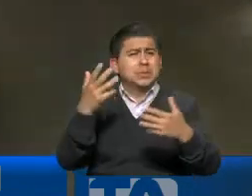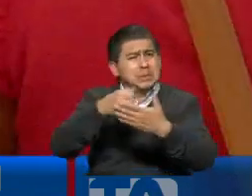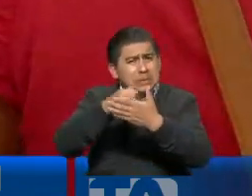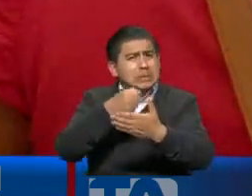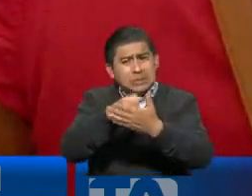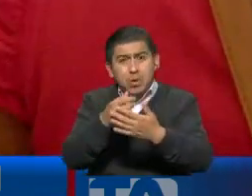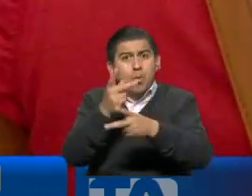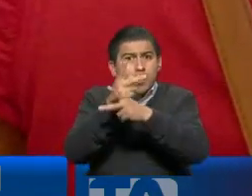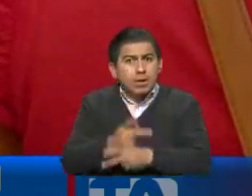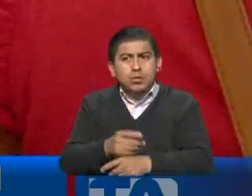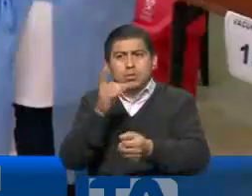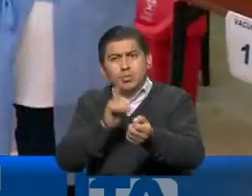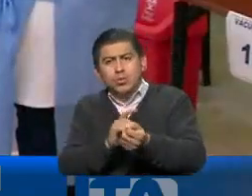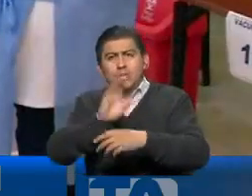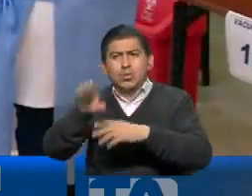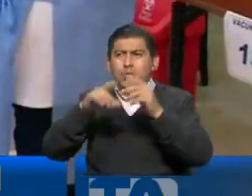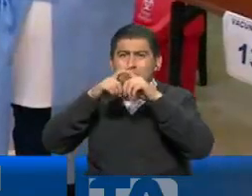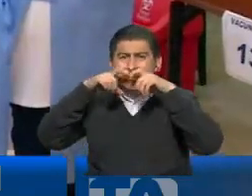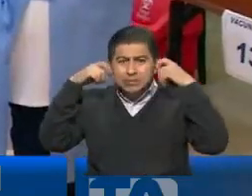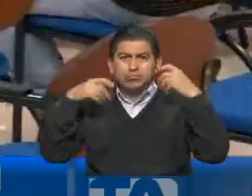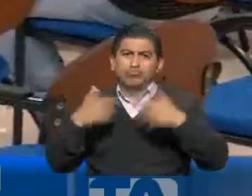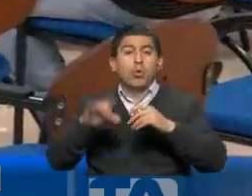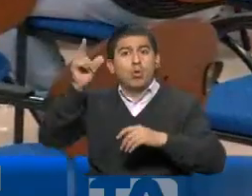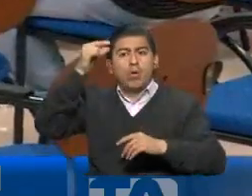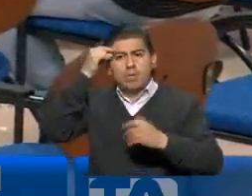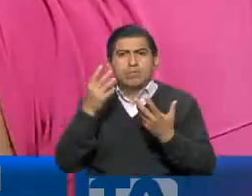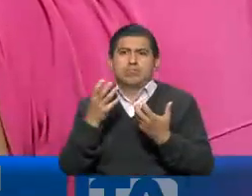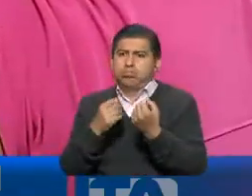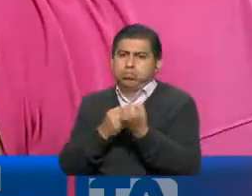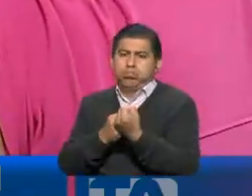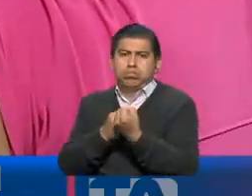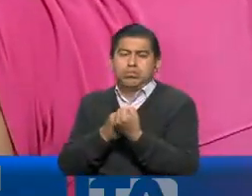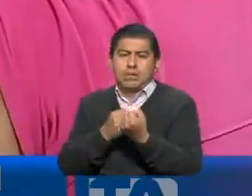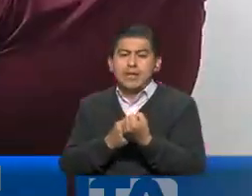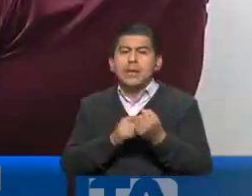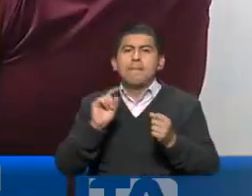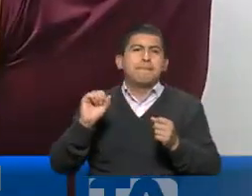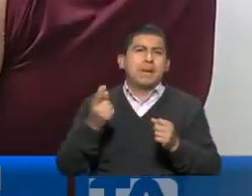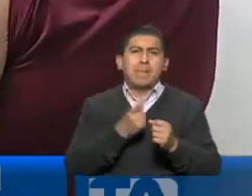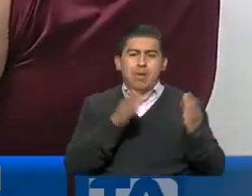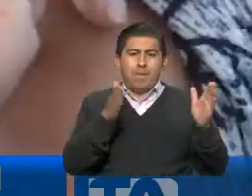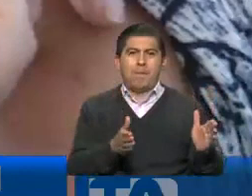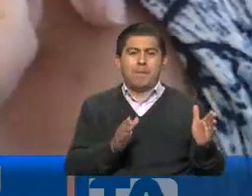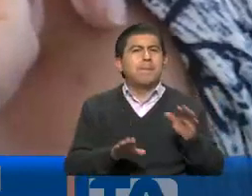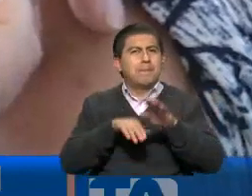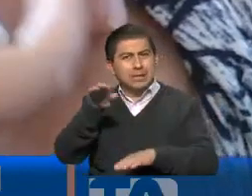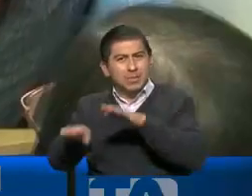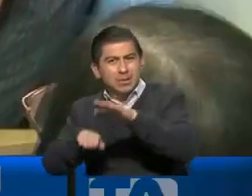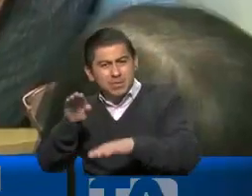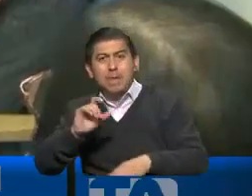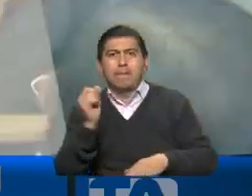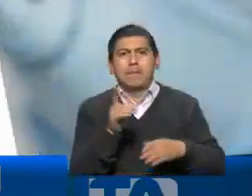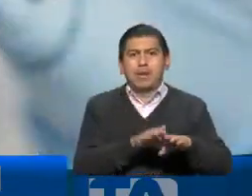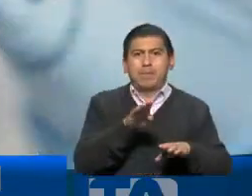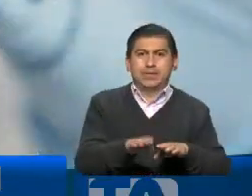aquellos más vulnerables es el principal objetivo del Gobierno Nacional en el desarrollo de la fase 1 del plan de vacunación. A partir de